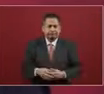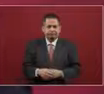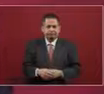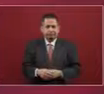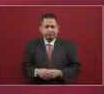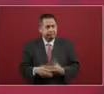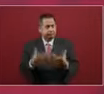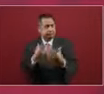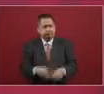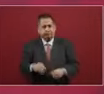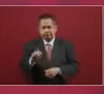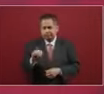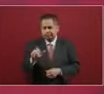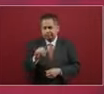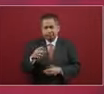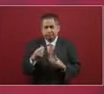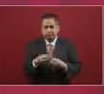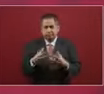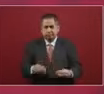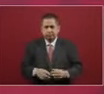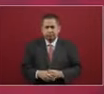Voló Mexicana.